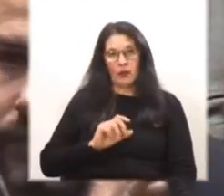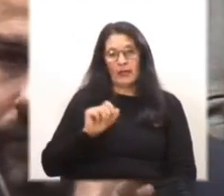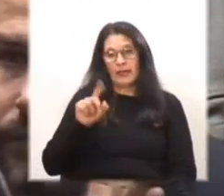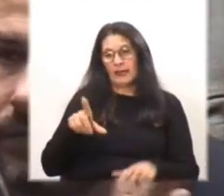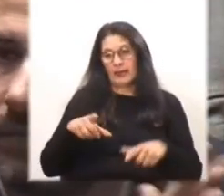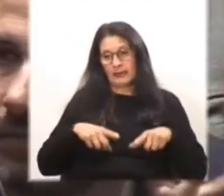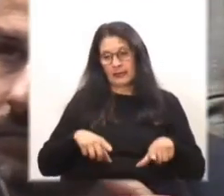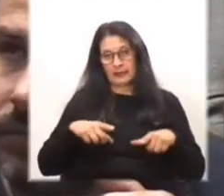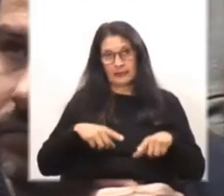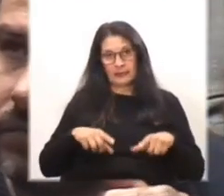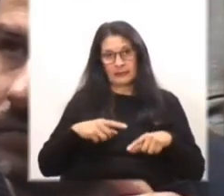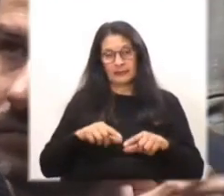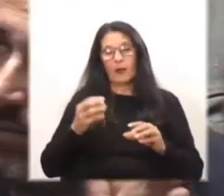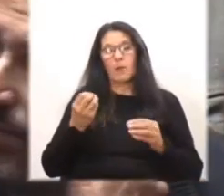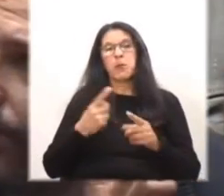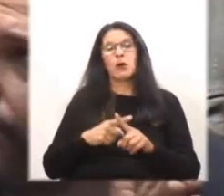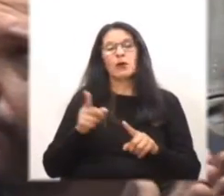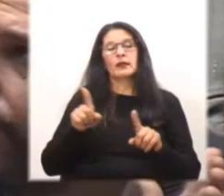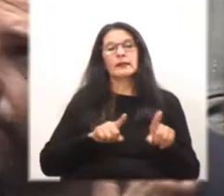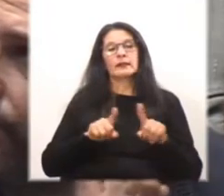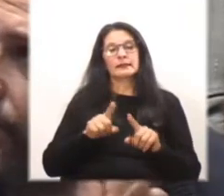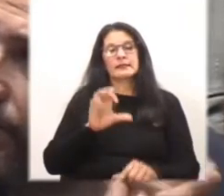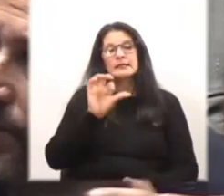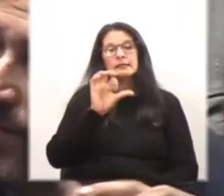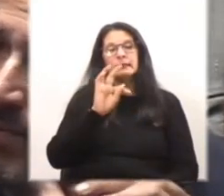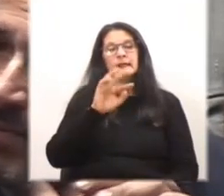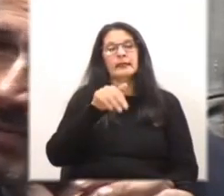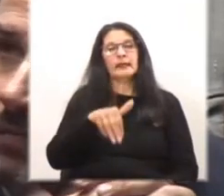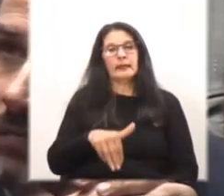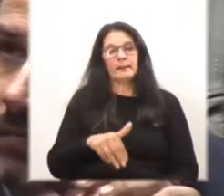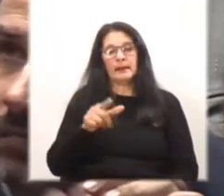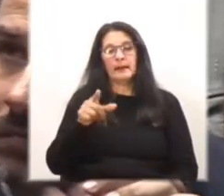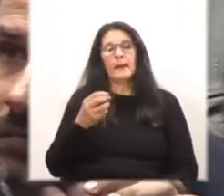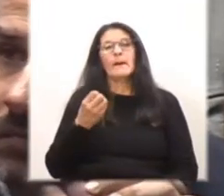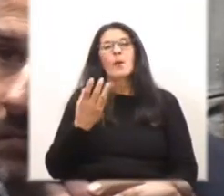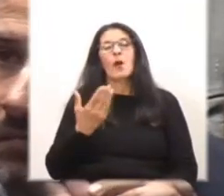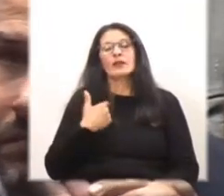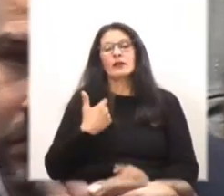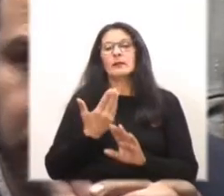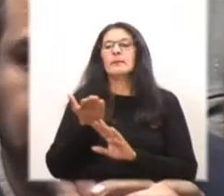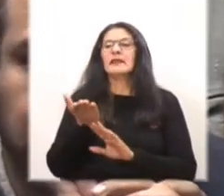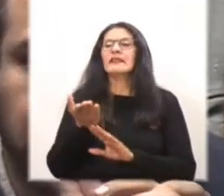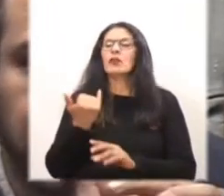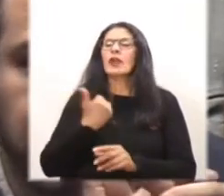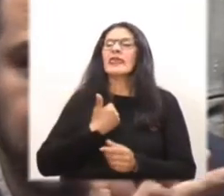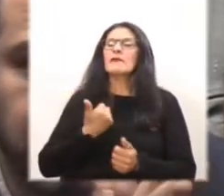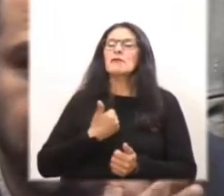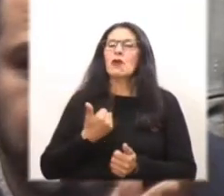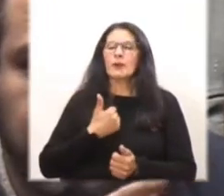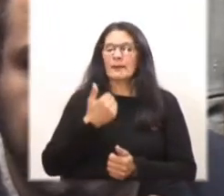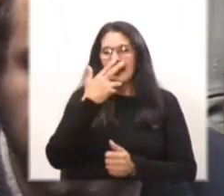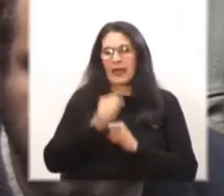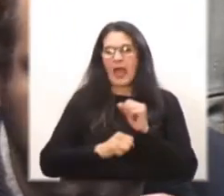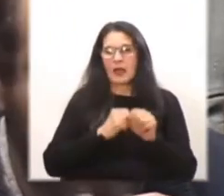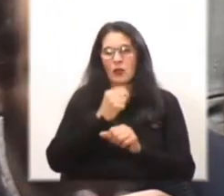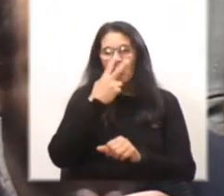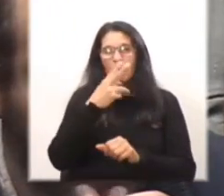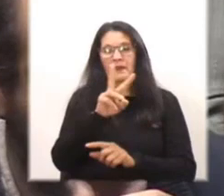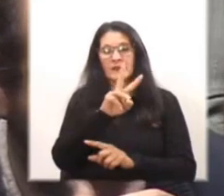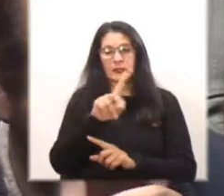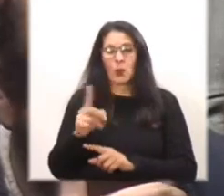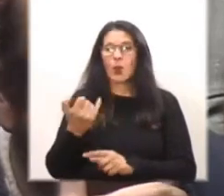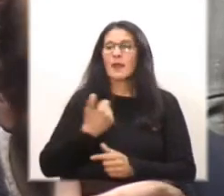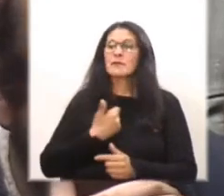través de la delegación de Uruguay en CTM, cuando hicimos un pedido de informe en el año 2021, nos decía